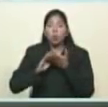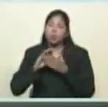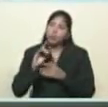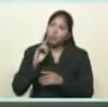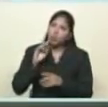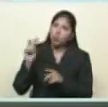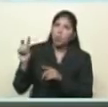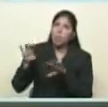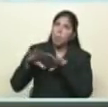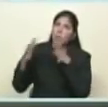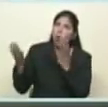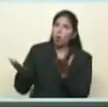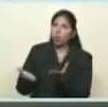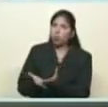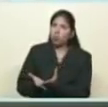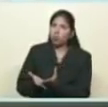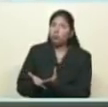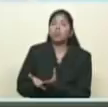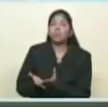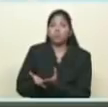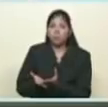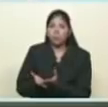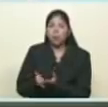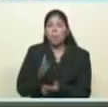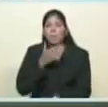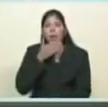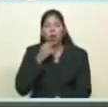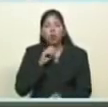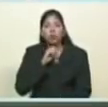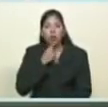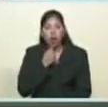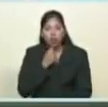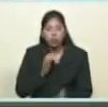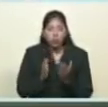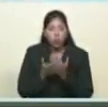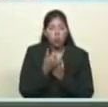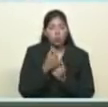mundo, en silencio han tenido que ser.